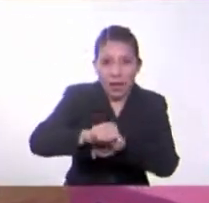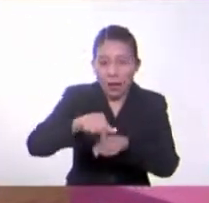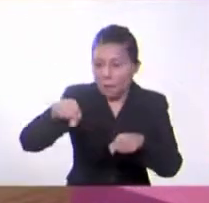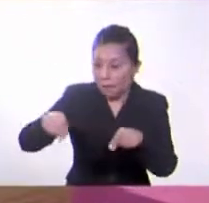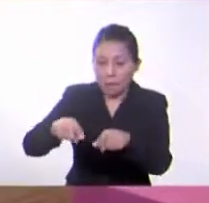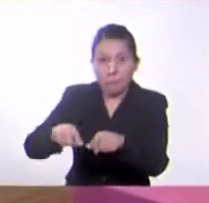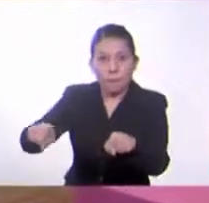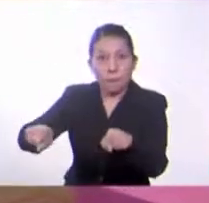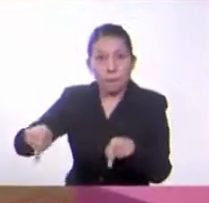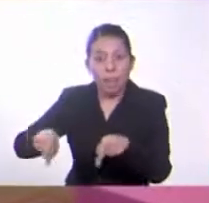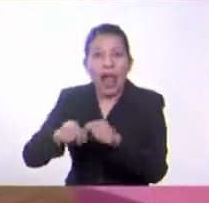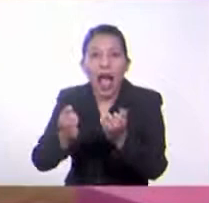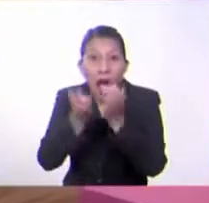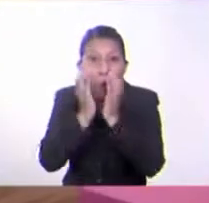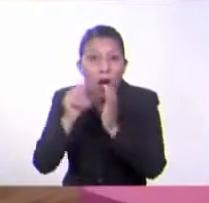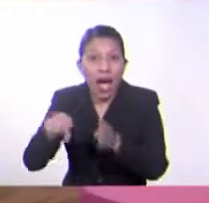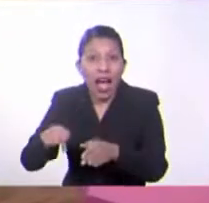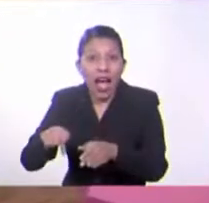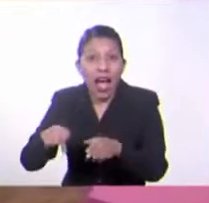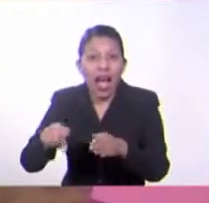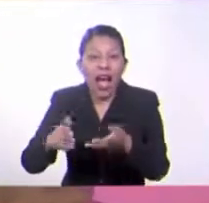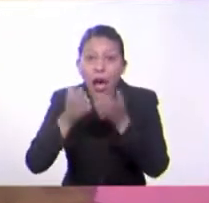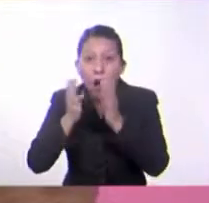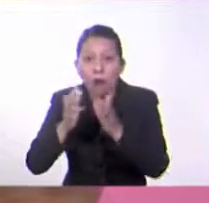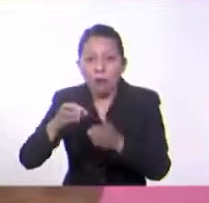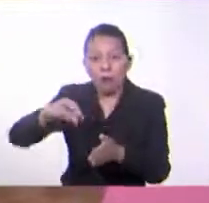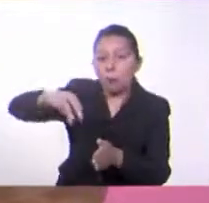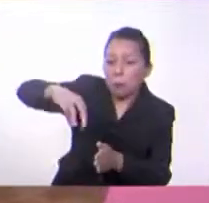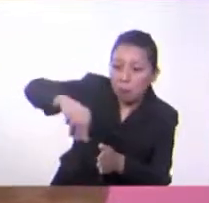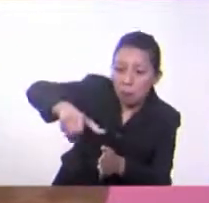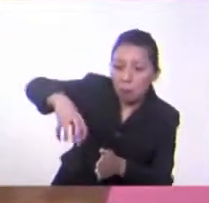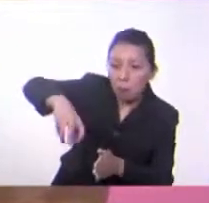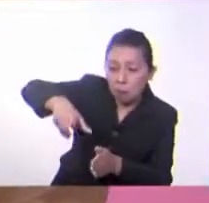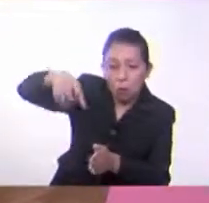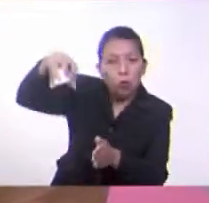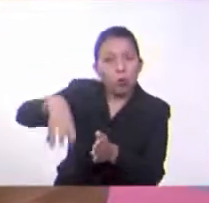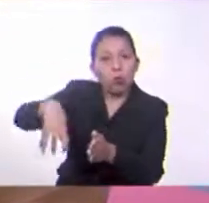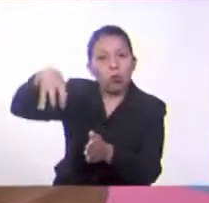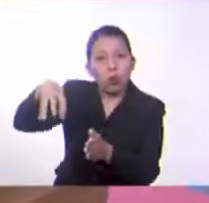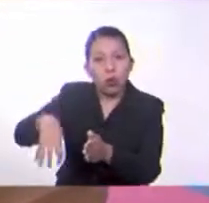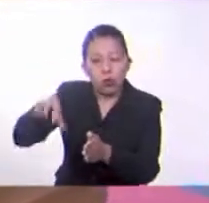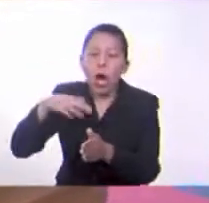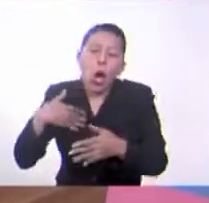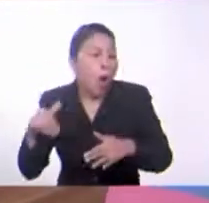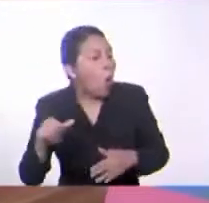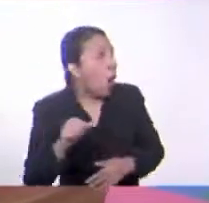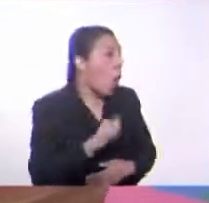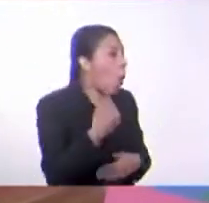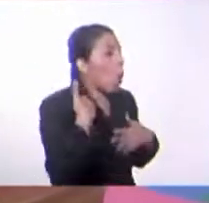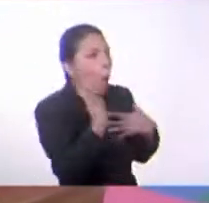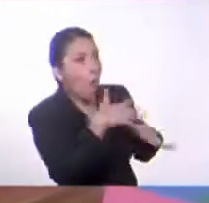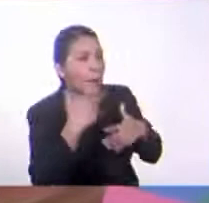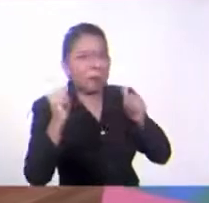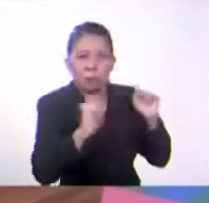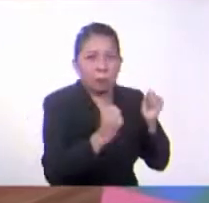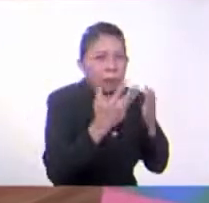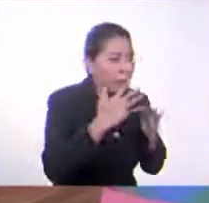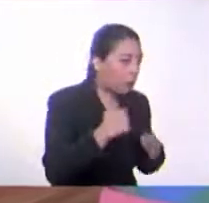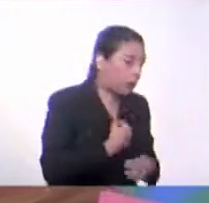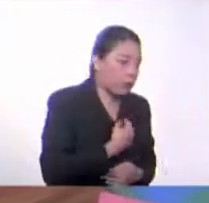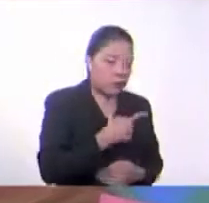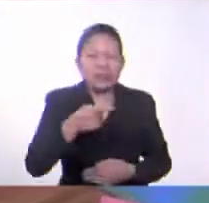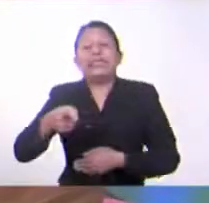este grado. Y decimos, bueno, vamos a abrir el chorro y vamos a hacer otras cosas. Y resulta que cuando regresamos, la pila